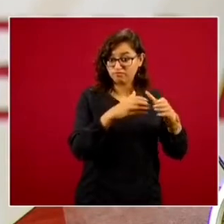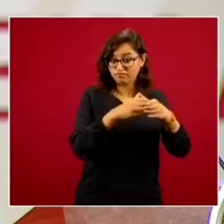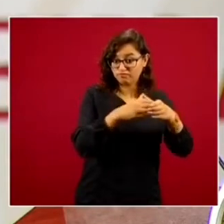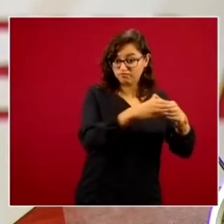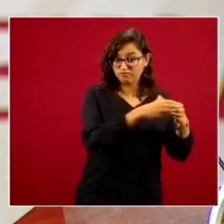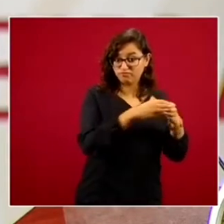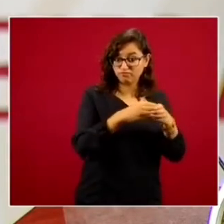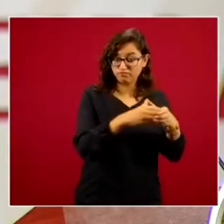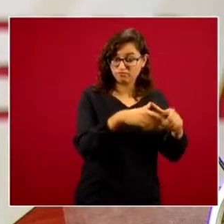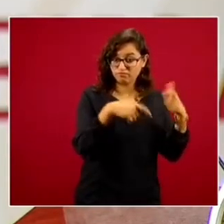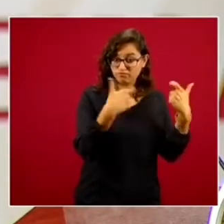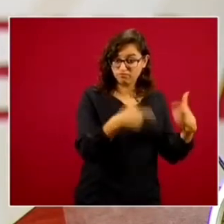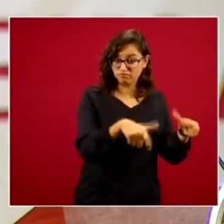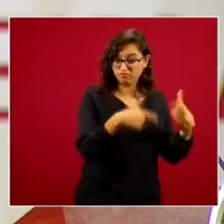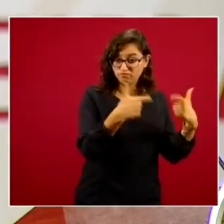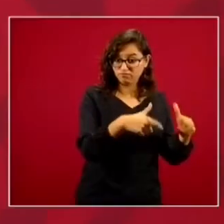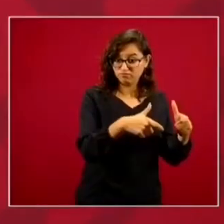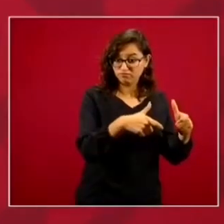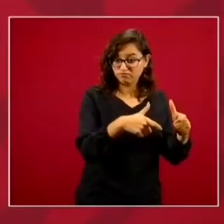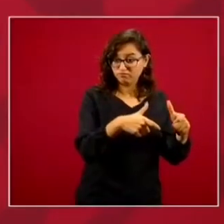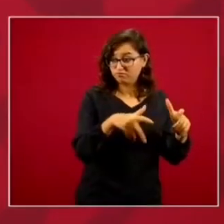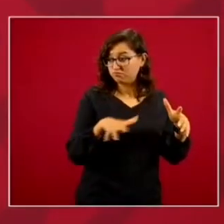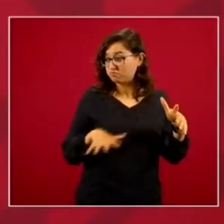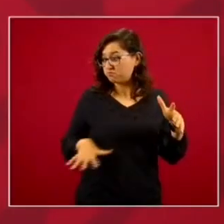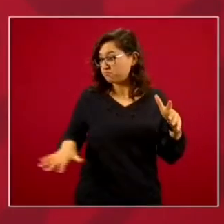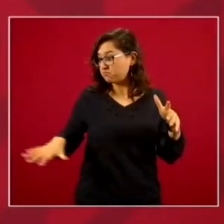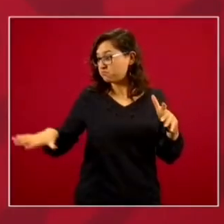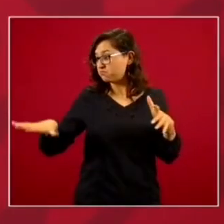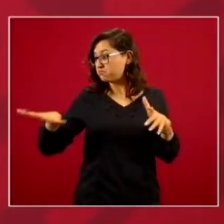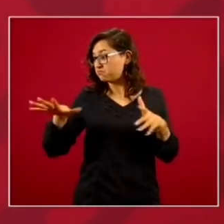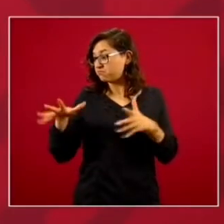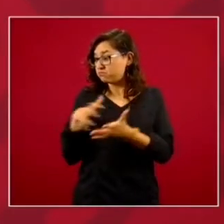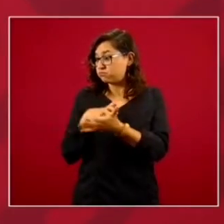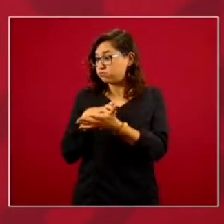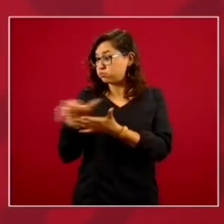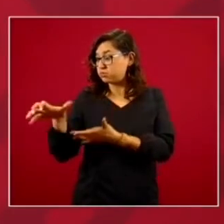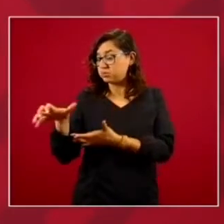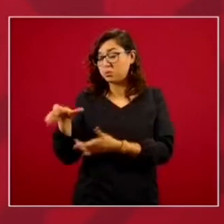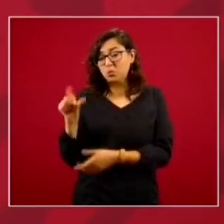tienen mucho y los muchos que tienen poco.